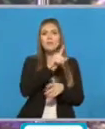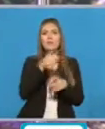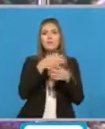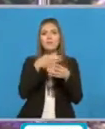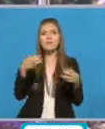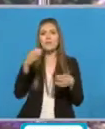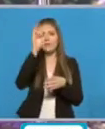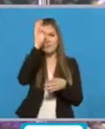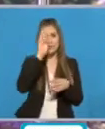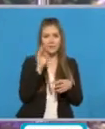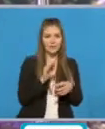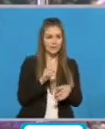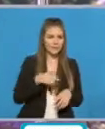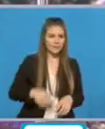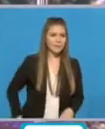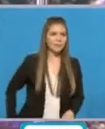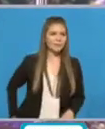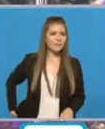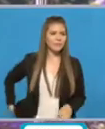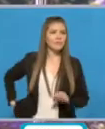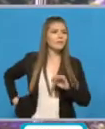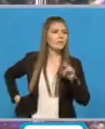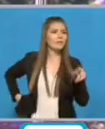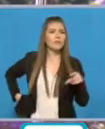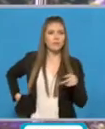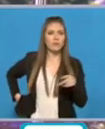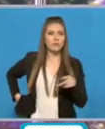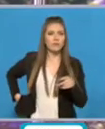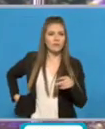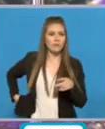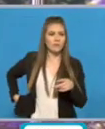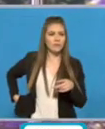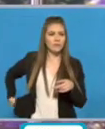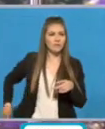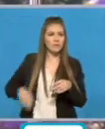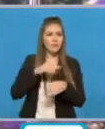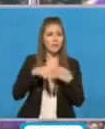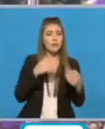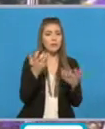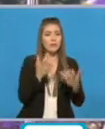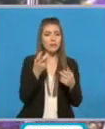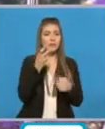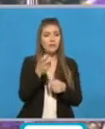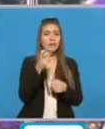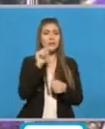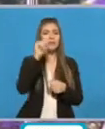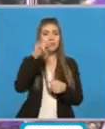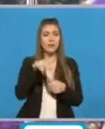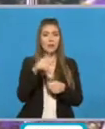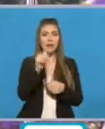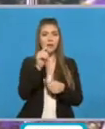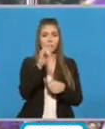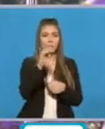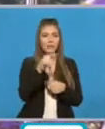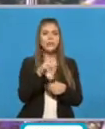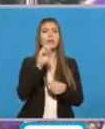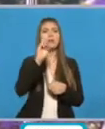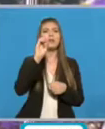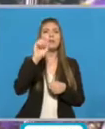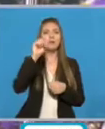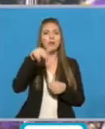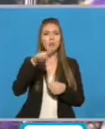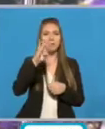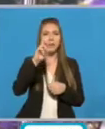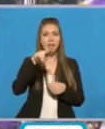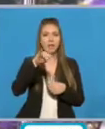todo las femeninas. O sea, todas se fundan o en la de San Benito o en la de San Agustín. La de San Agustín siempre va a ser para